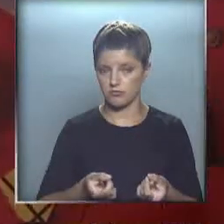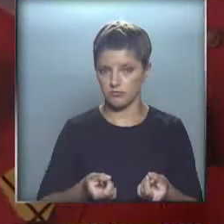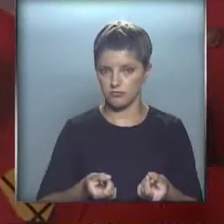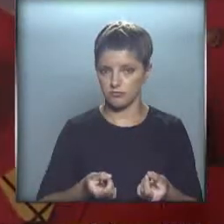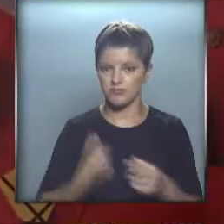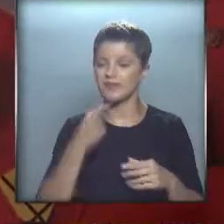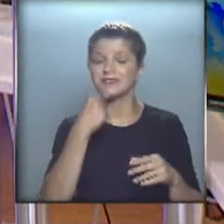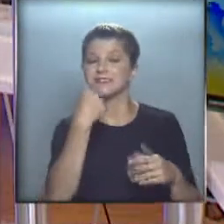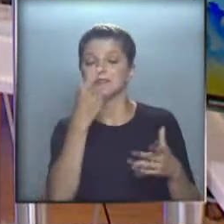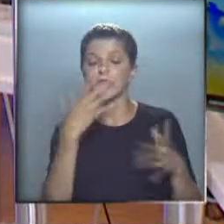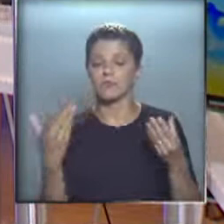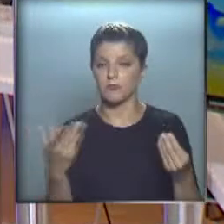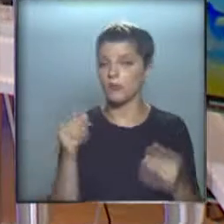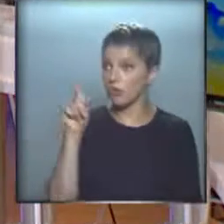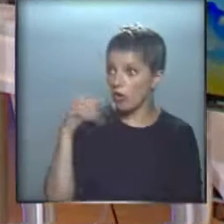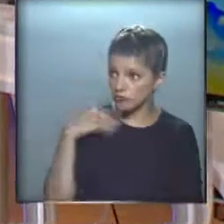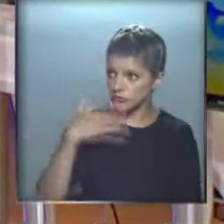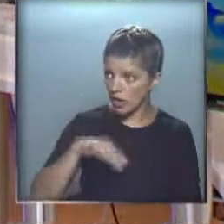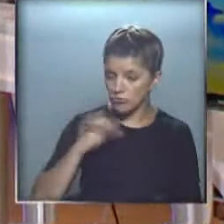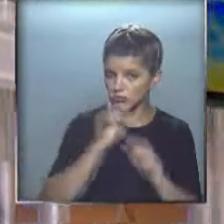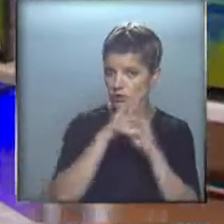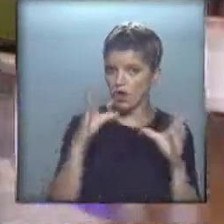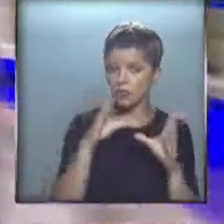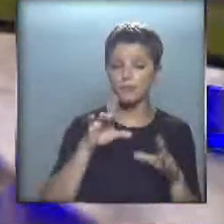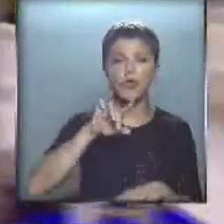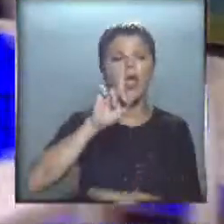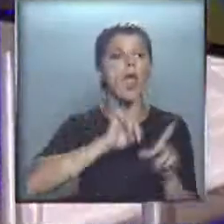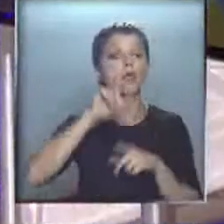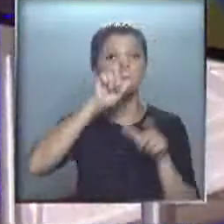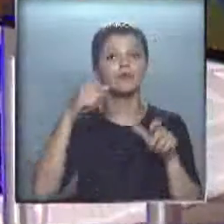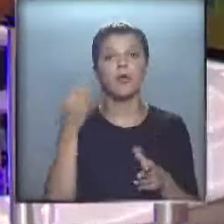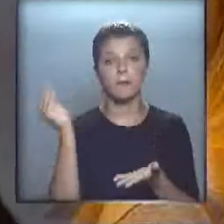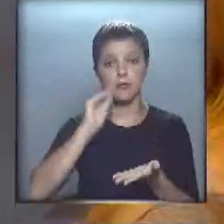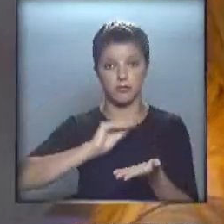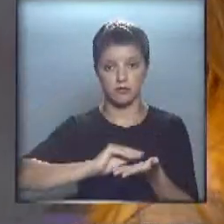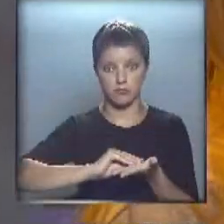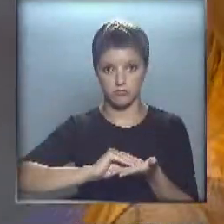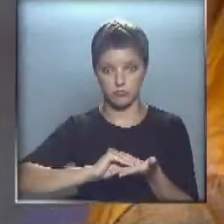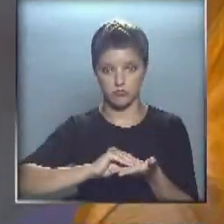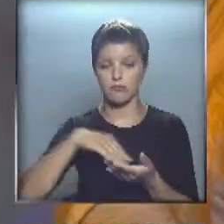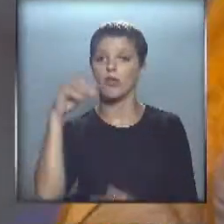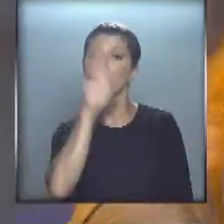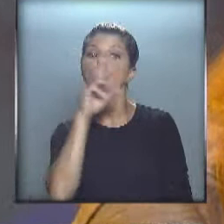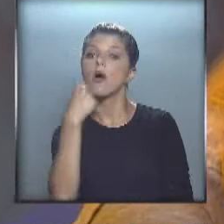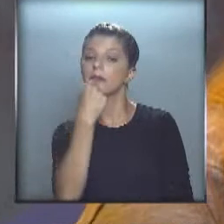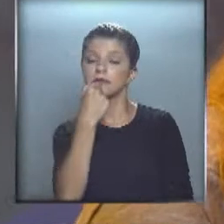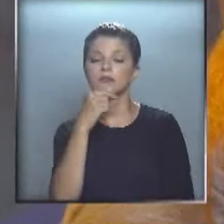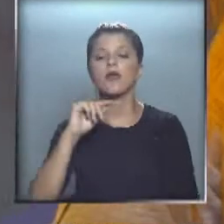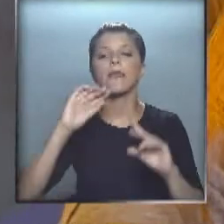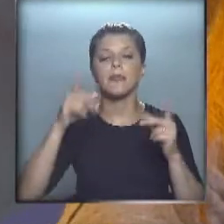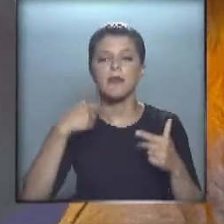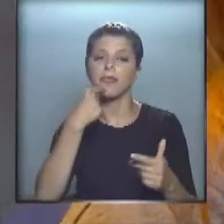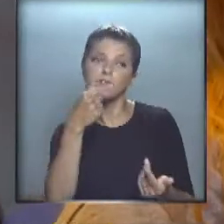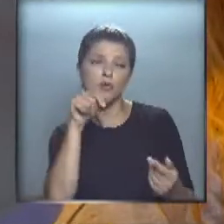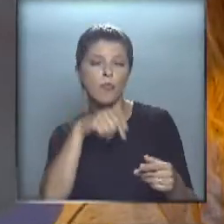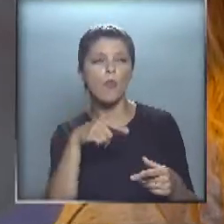No sé cómo decirte. Sí, no, está claro. Ah. Está claro. ¿Alguien más acá? O como dice, ¿por qué se tienen